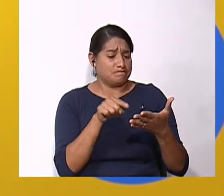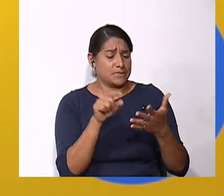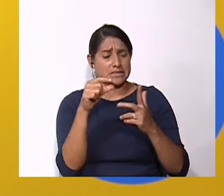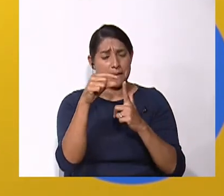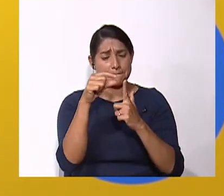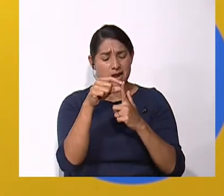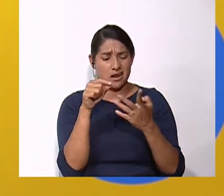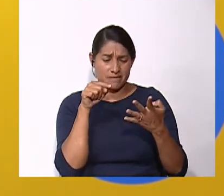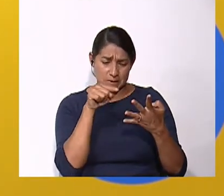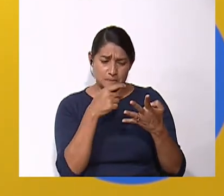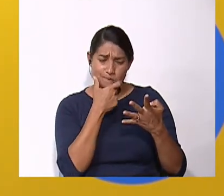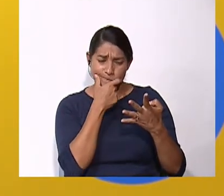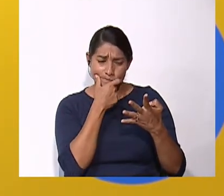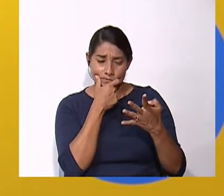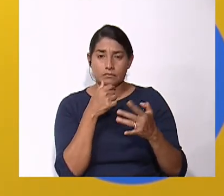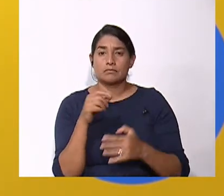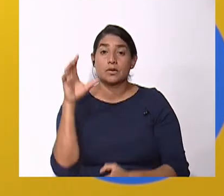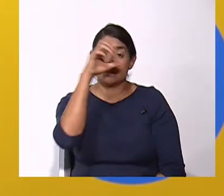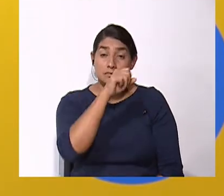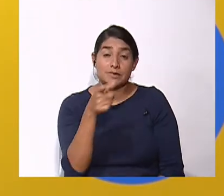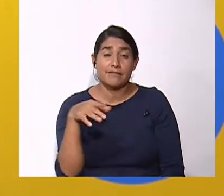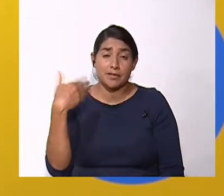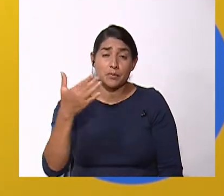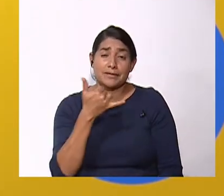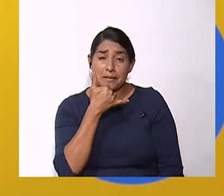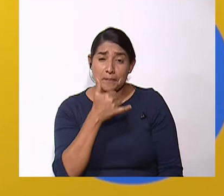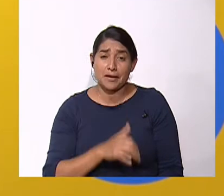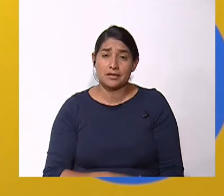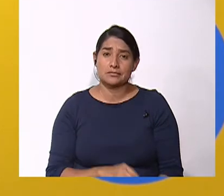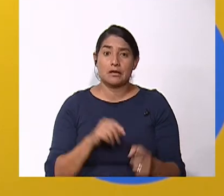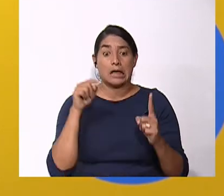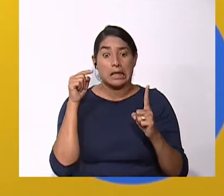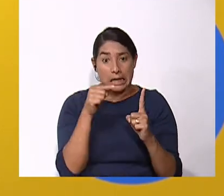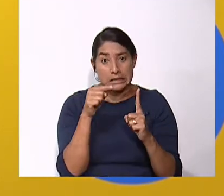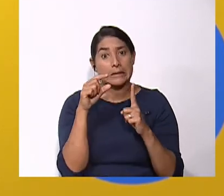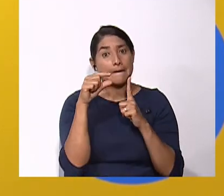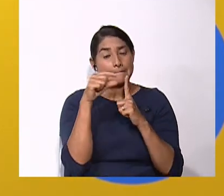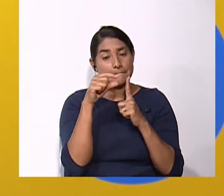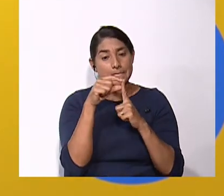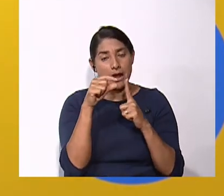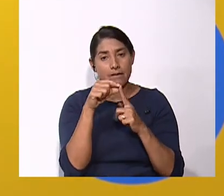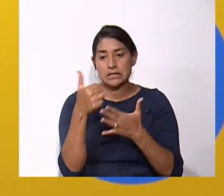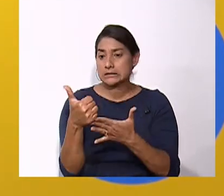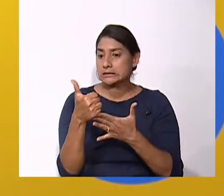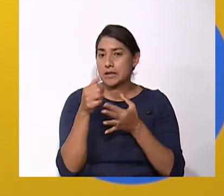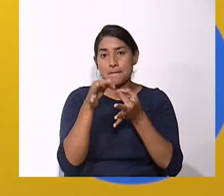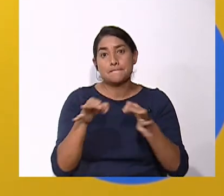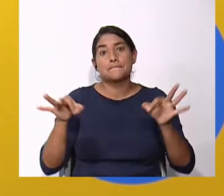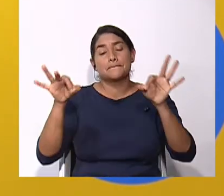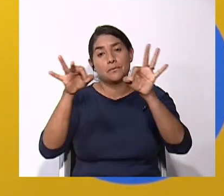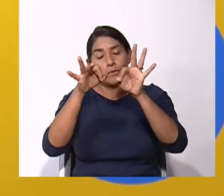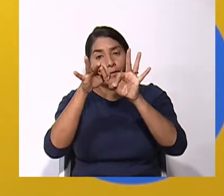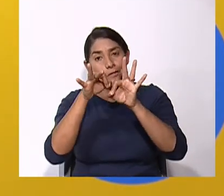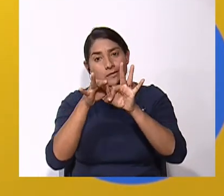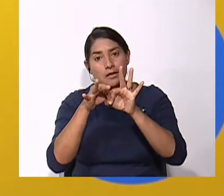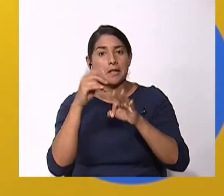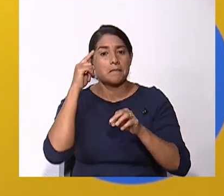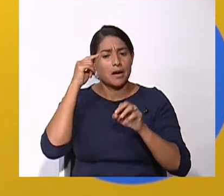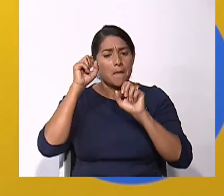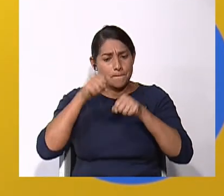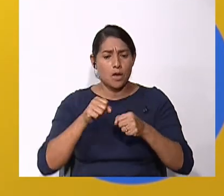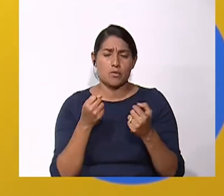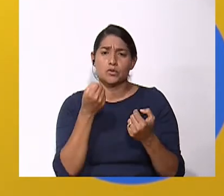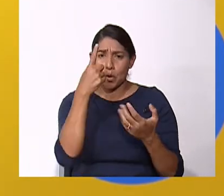esa palabra. Pero adivinen qué, esa palabra juega un papel muy importante para que